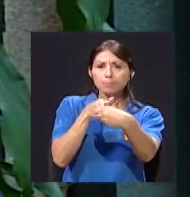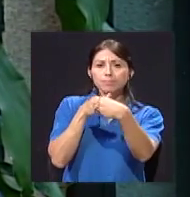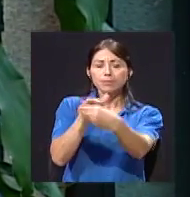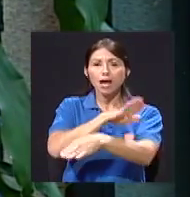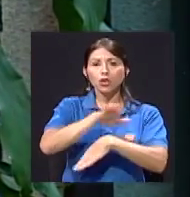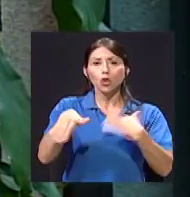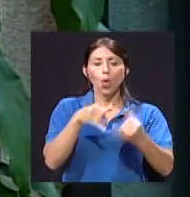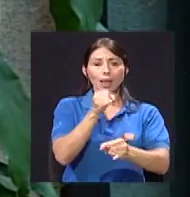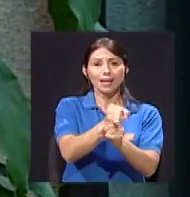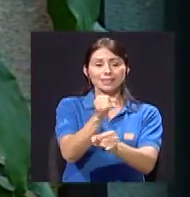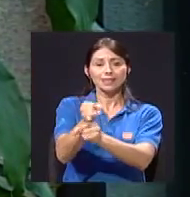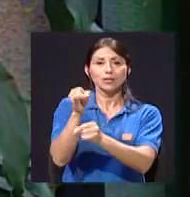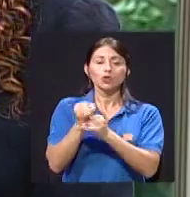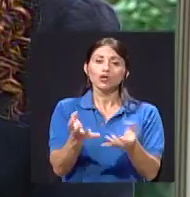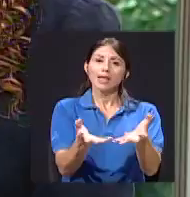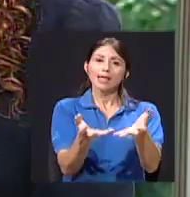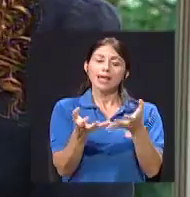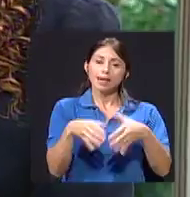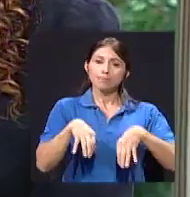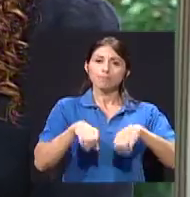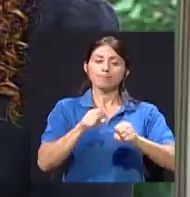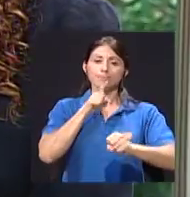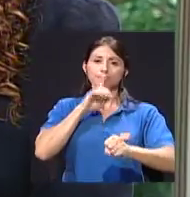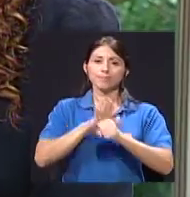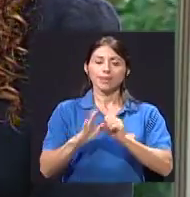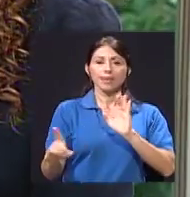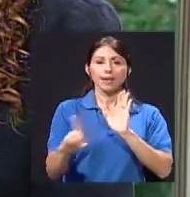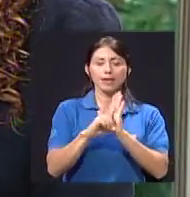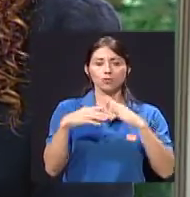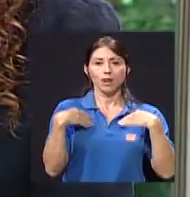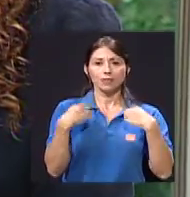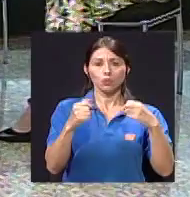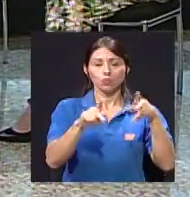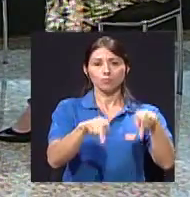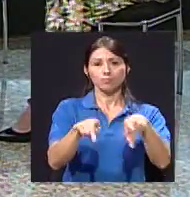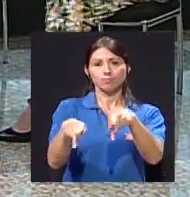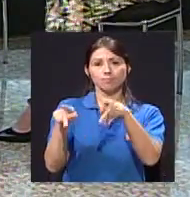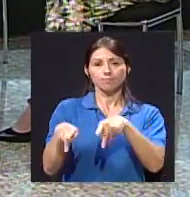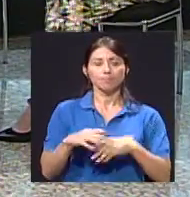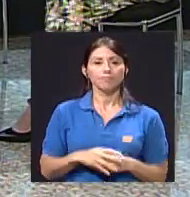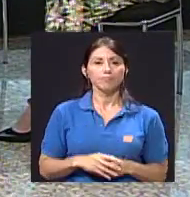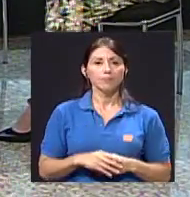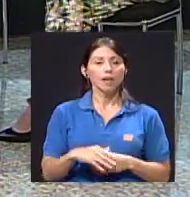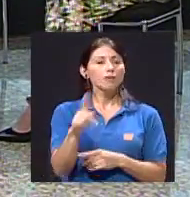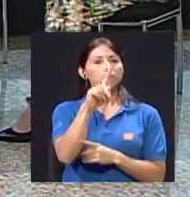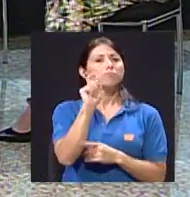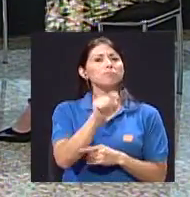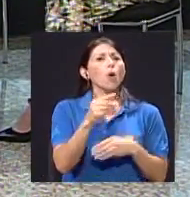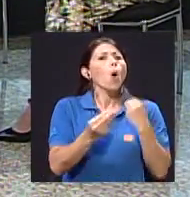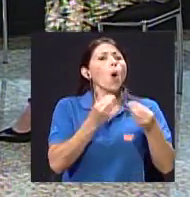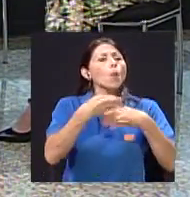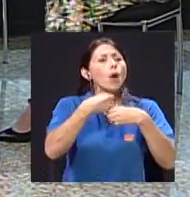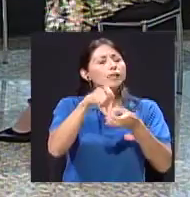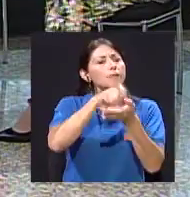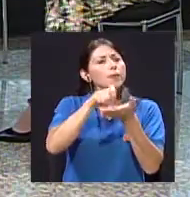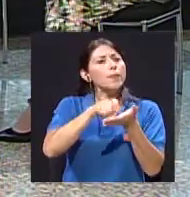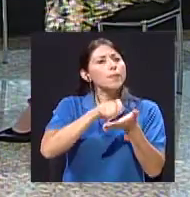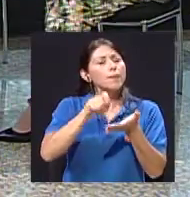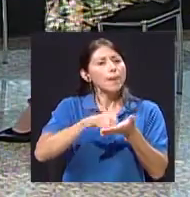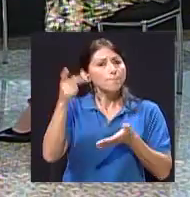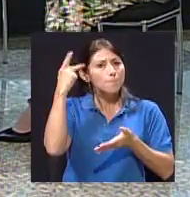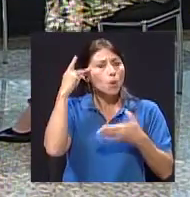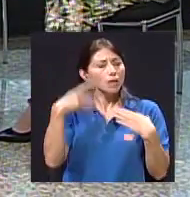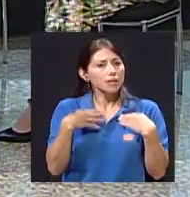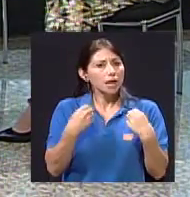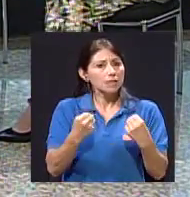el derecho a la salud de la población. Ahora bien, ¿cómo se basan para elaborarlas, verdad? Porque tal vez esa es una de las inquietudes que tal vez